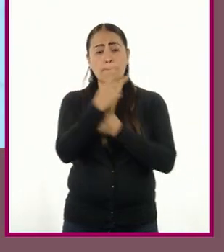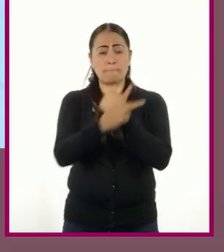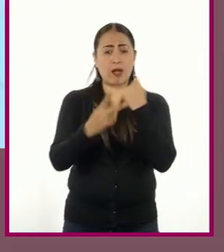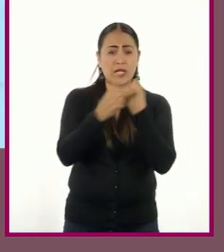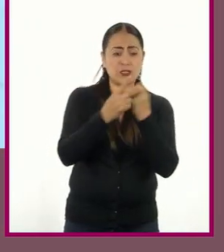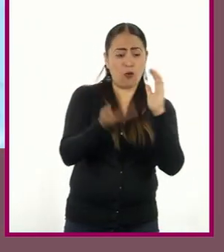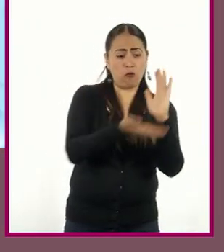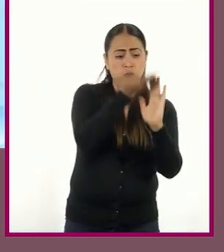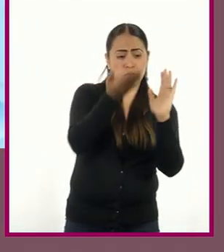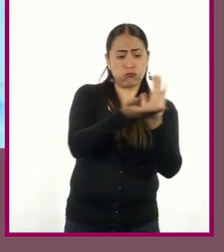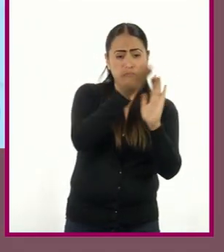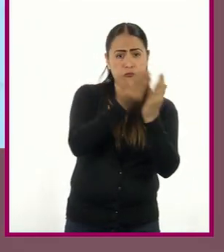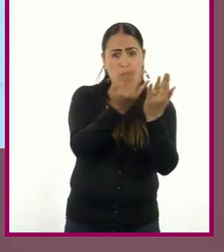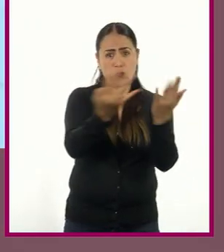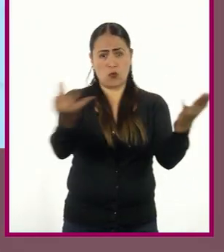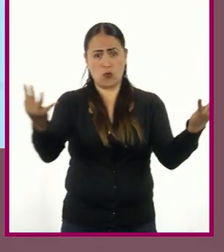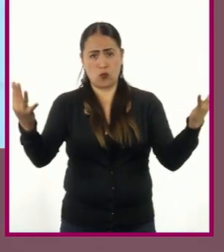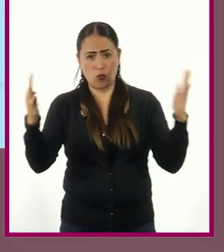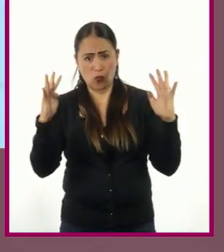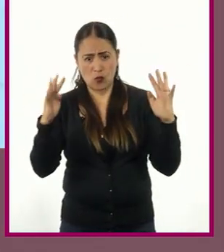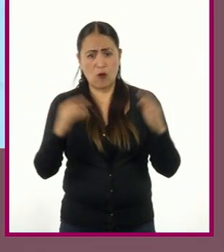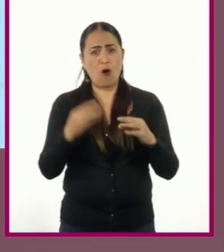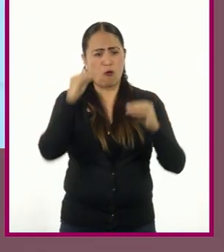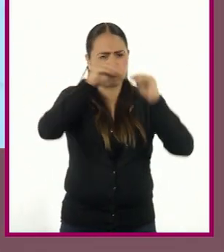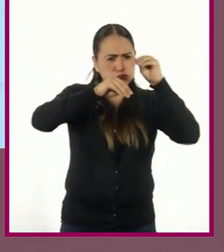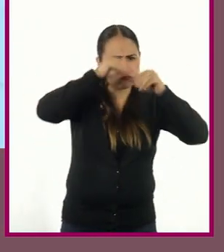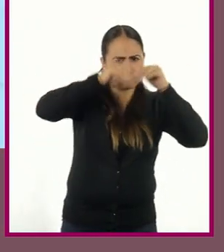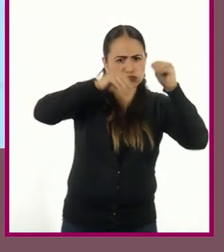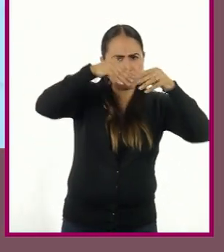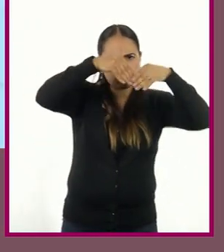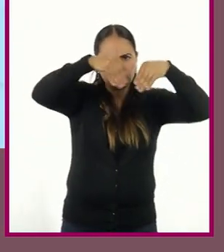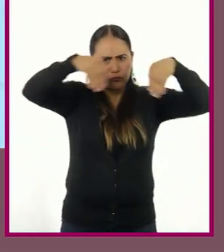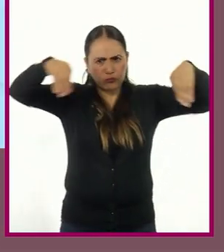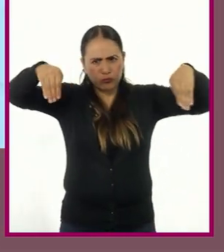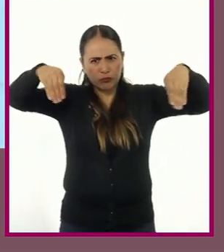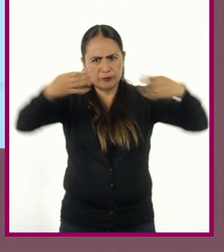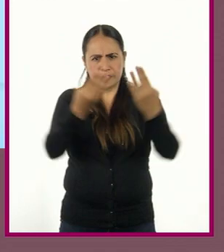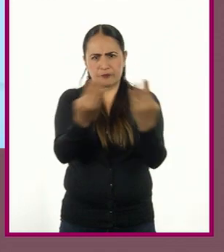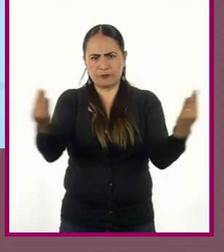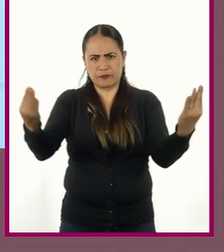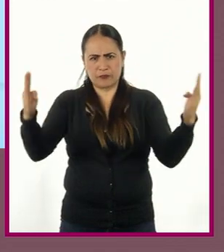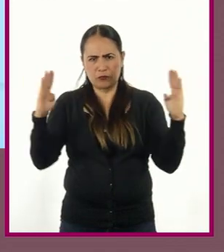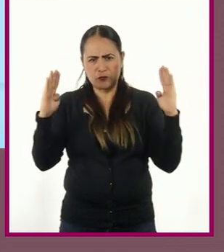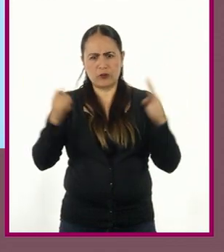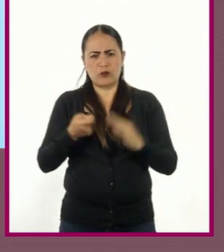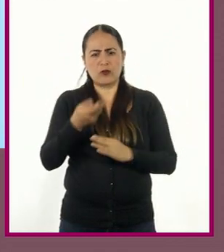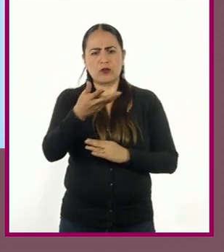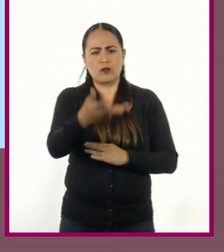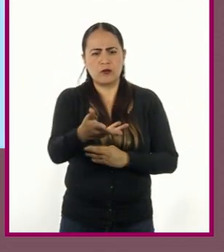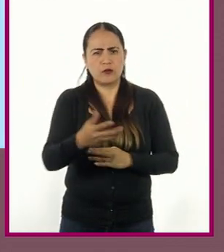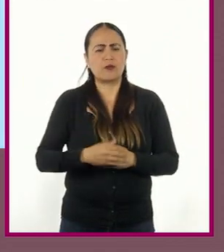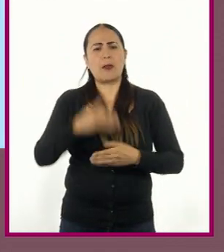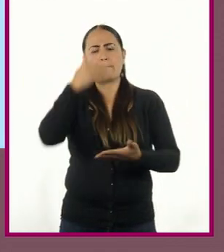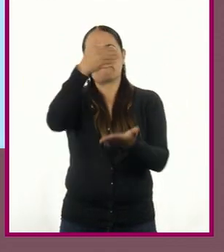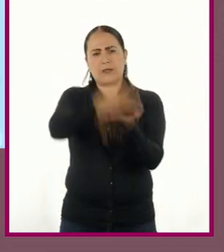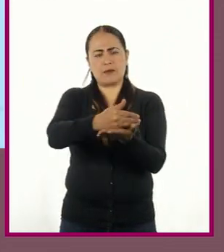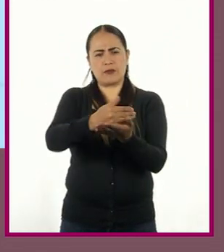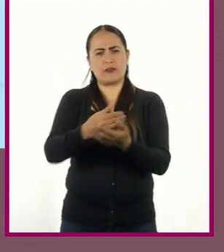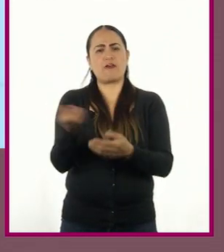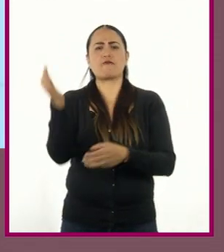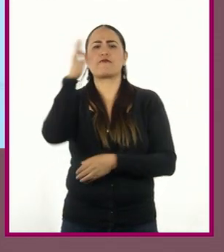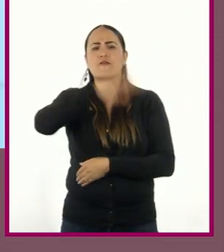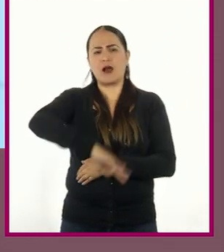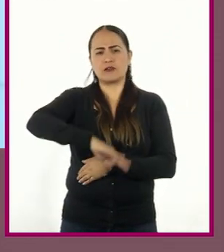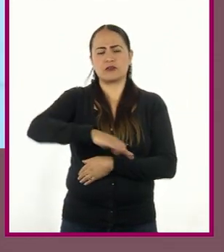mediante alambradas, bardas o montículos que siguen líneas o coordenadas geográficas se les conoce como límites artificiales.